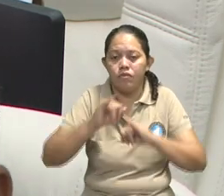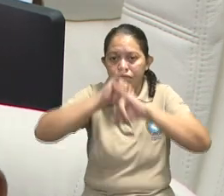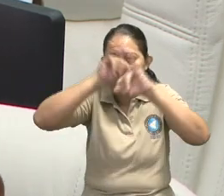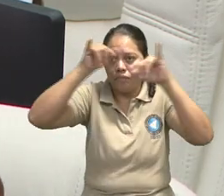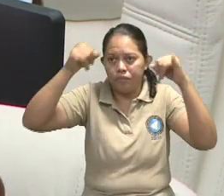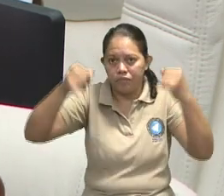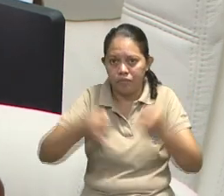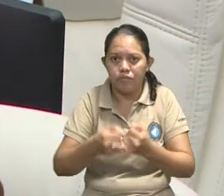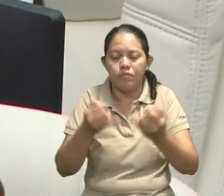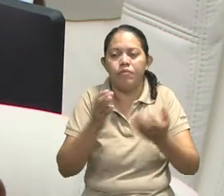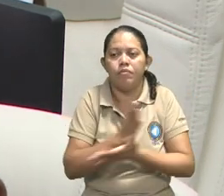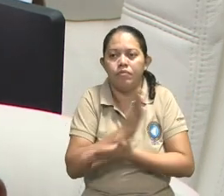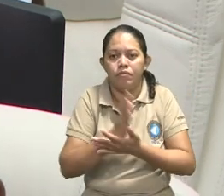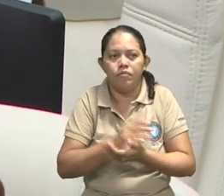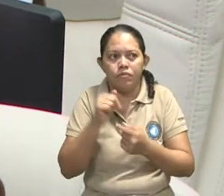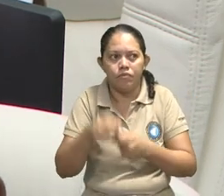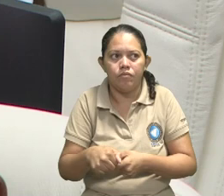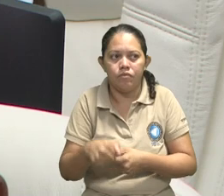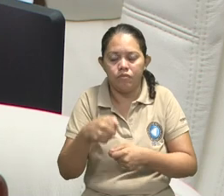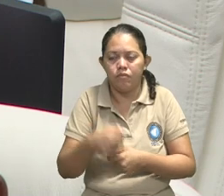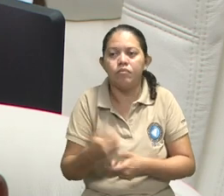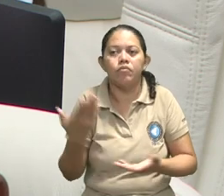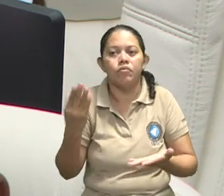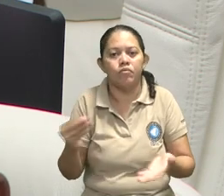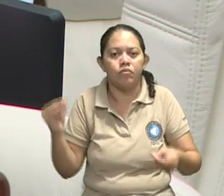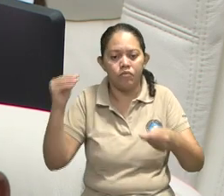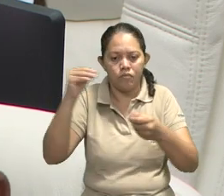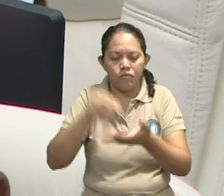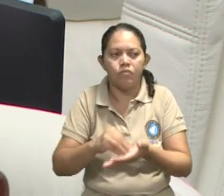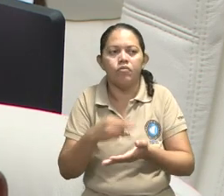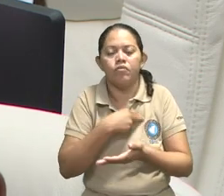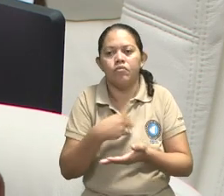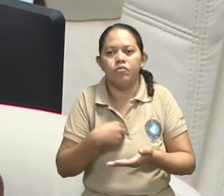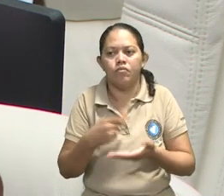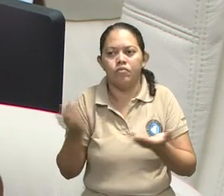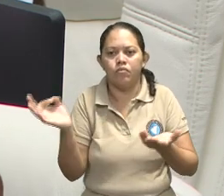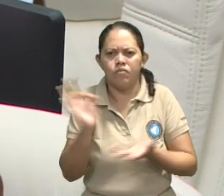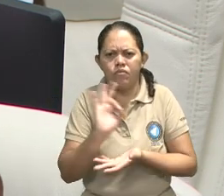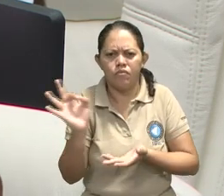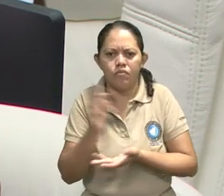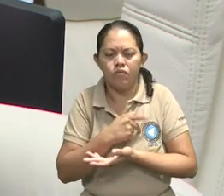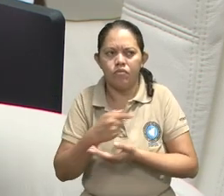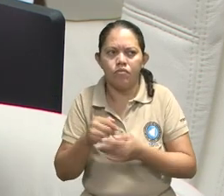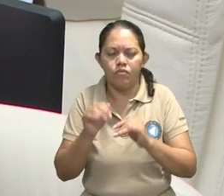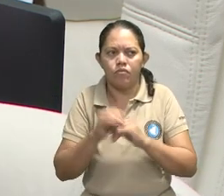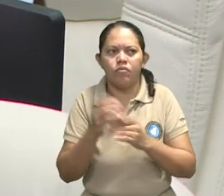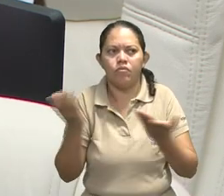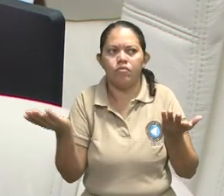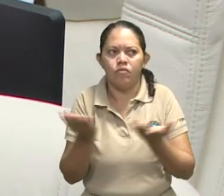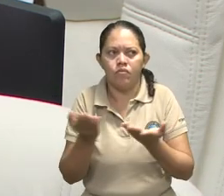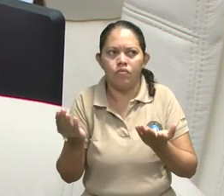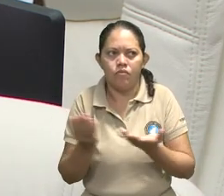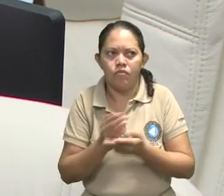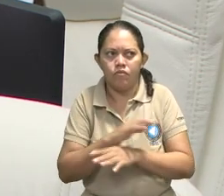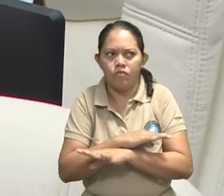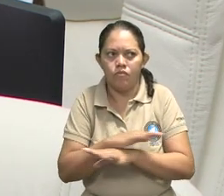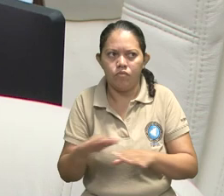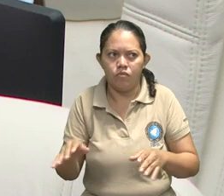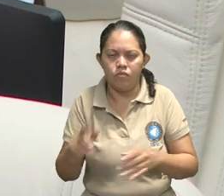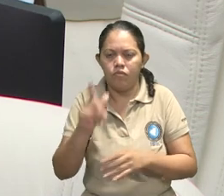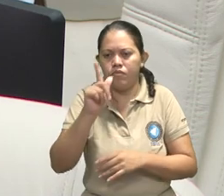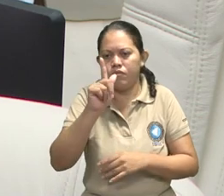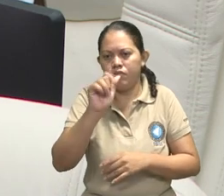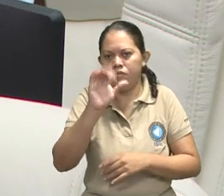nacional como internacional. Se incluye entre sus atribuciones los aspectos de relevancia mundial, como el cierre de la brecha